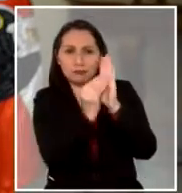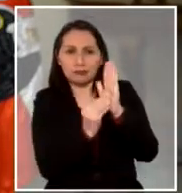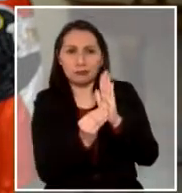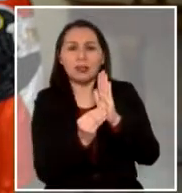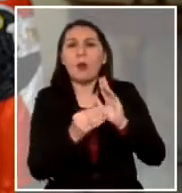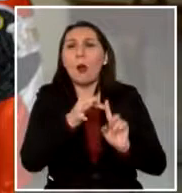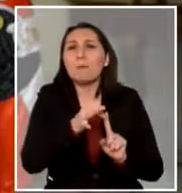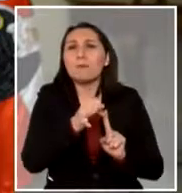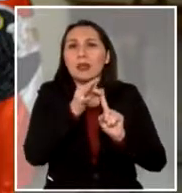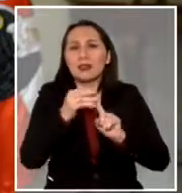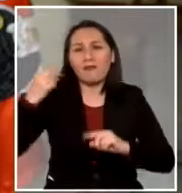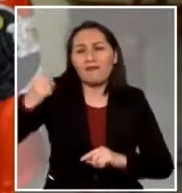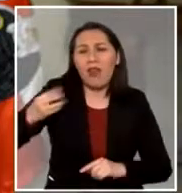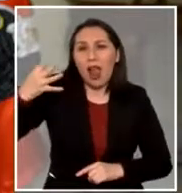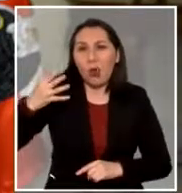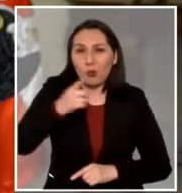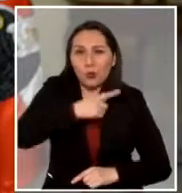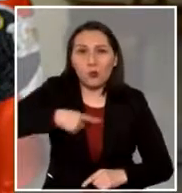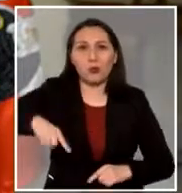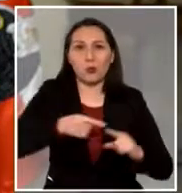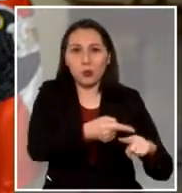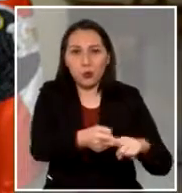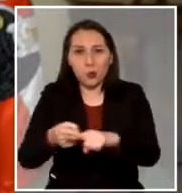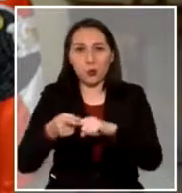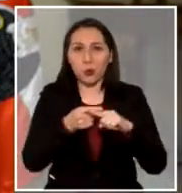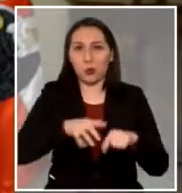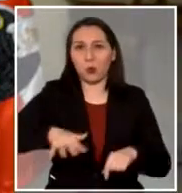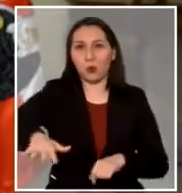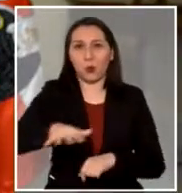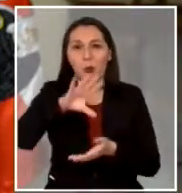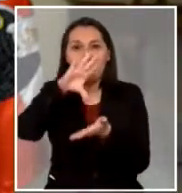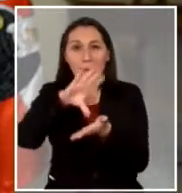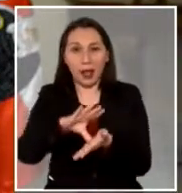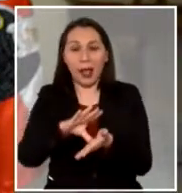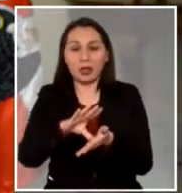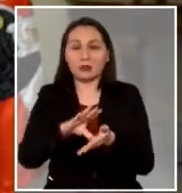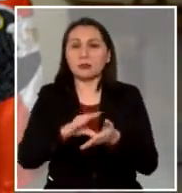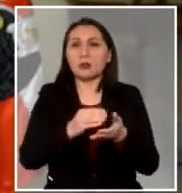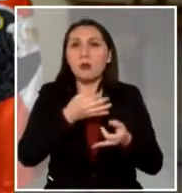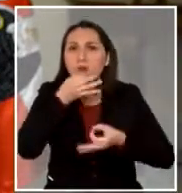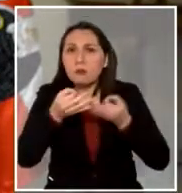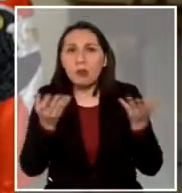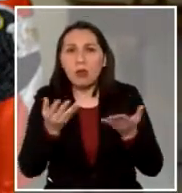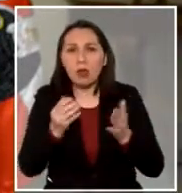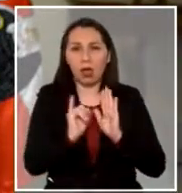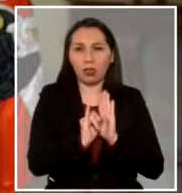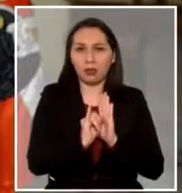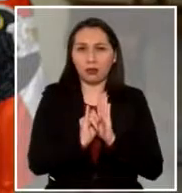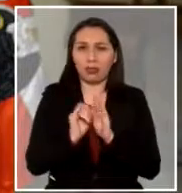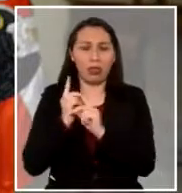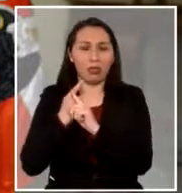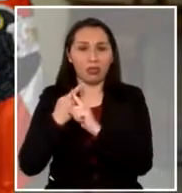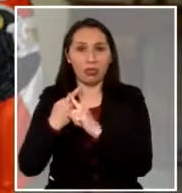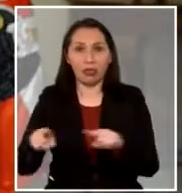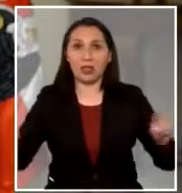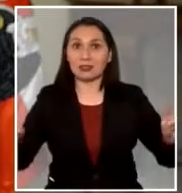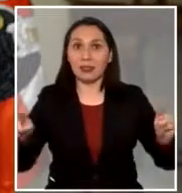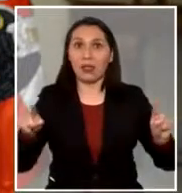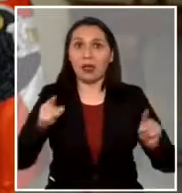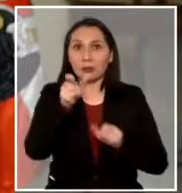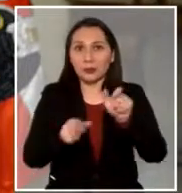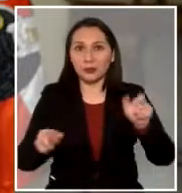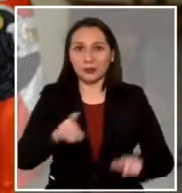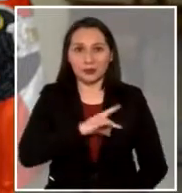los principios y valores que nos definen como sociedad y como país dando cuenta de nuestra identidad y diversidad como chilenos y